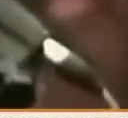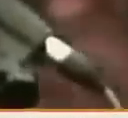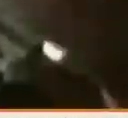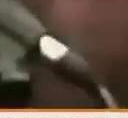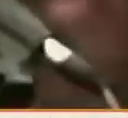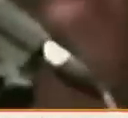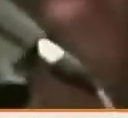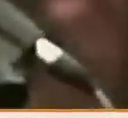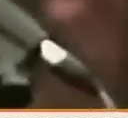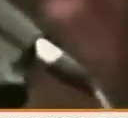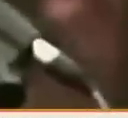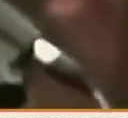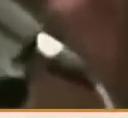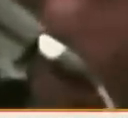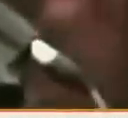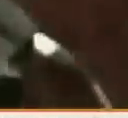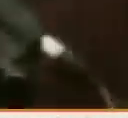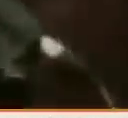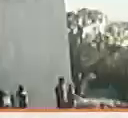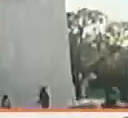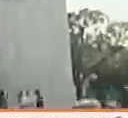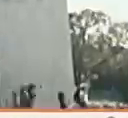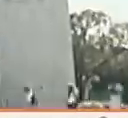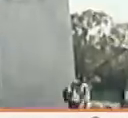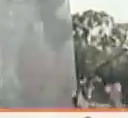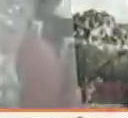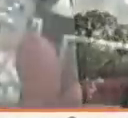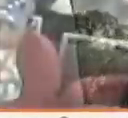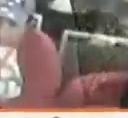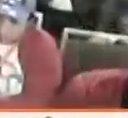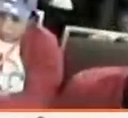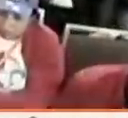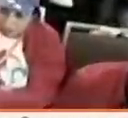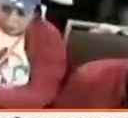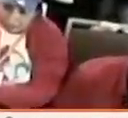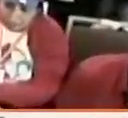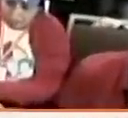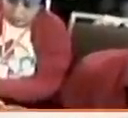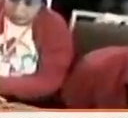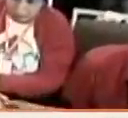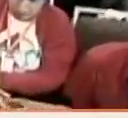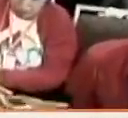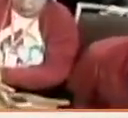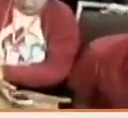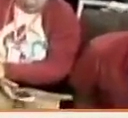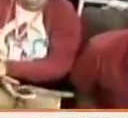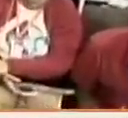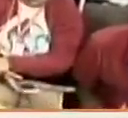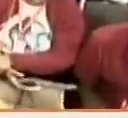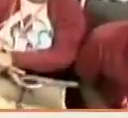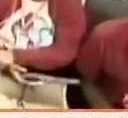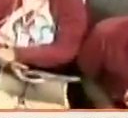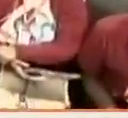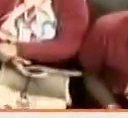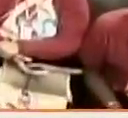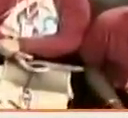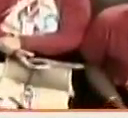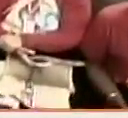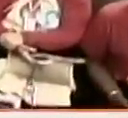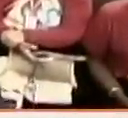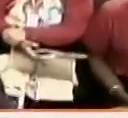Venezuela, de todos nosotros. ¡Carajo! Deme un minuto porque si es necesario repetirlo, pareciera como que fuera saboteo, ¿verdad?